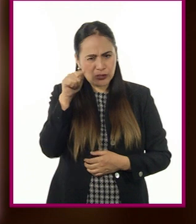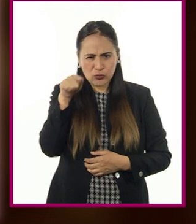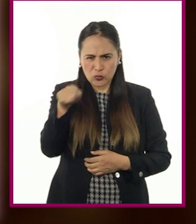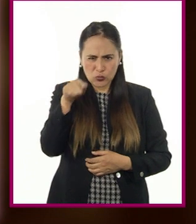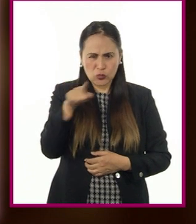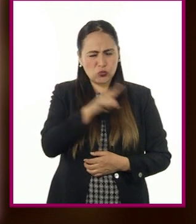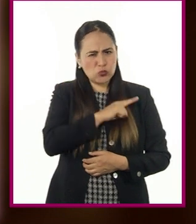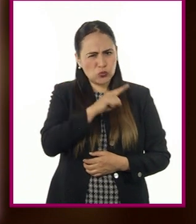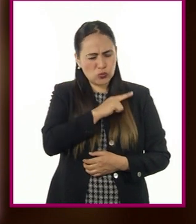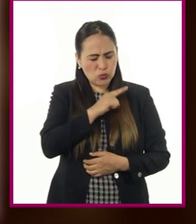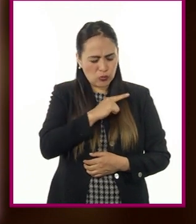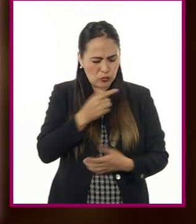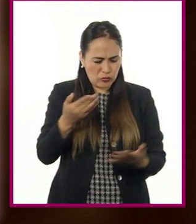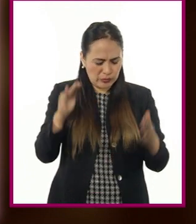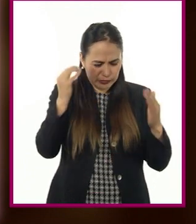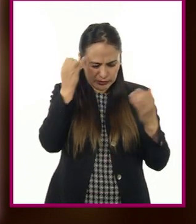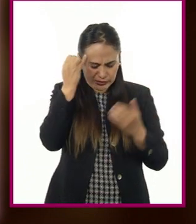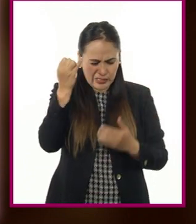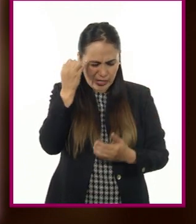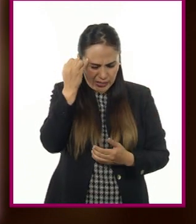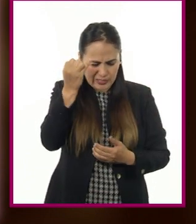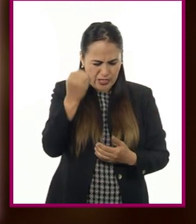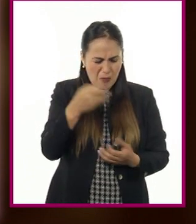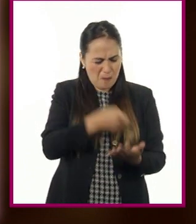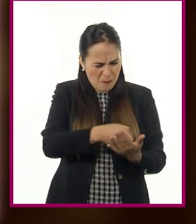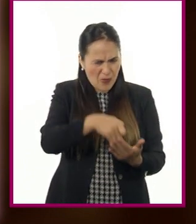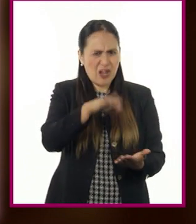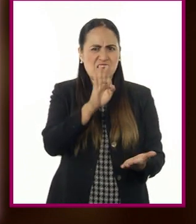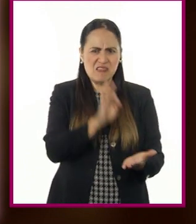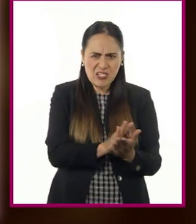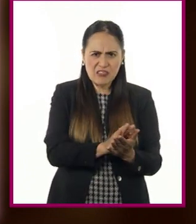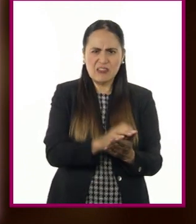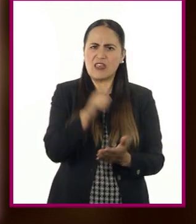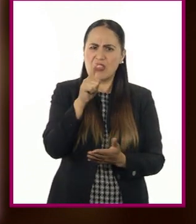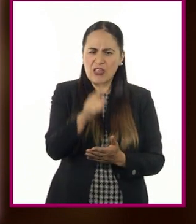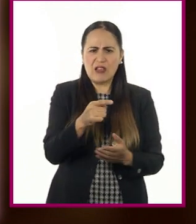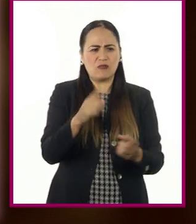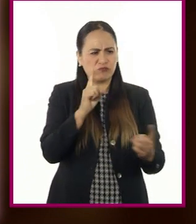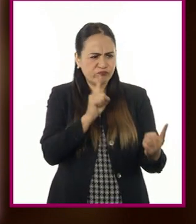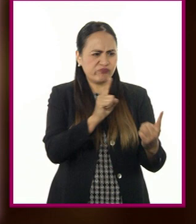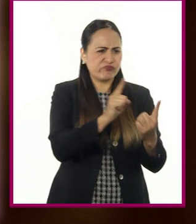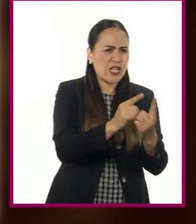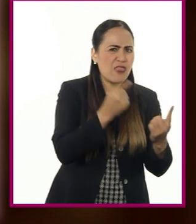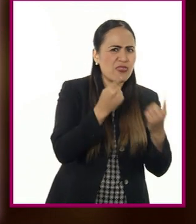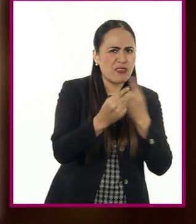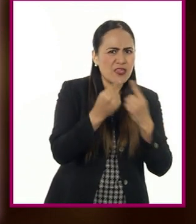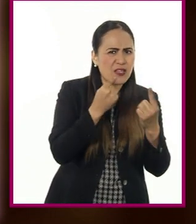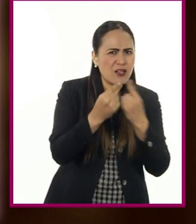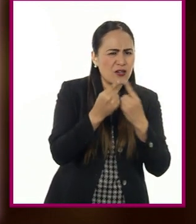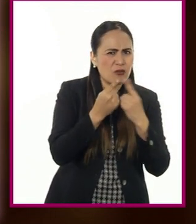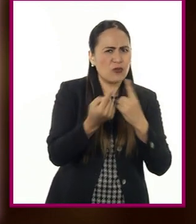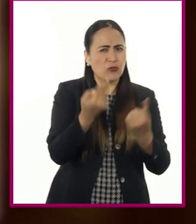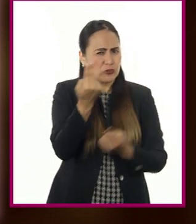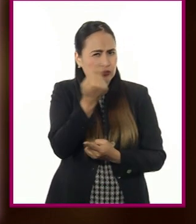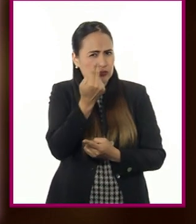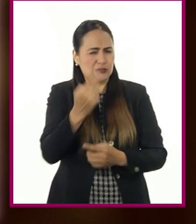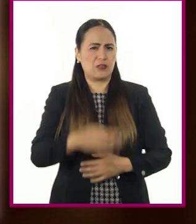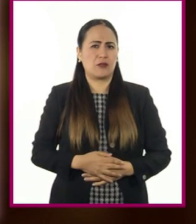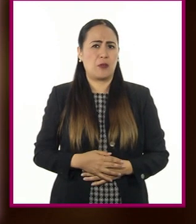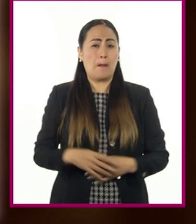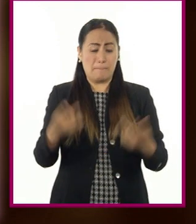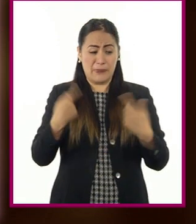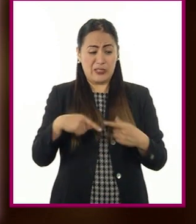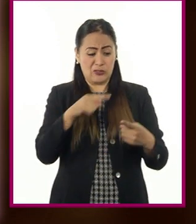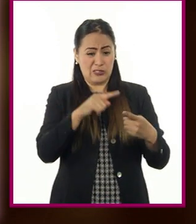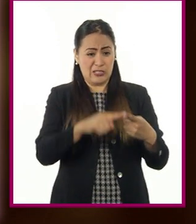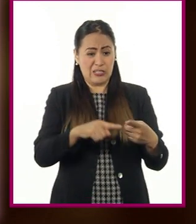reflexionar, ser creativo, valiente y te demandan que tengas capacidad de diálogo. Es por ello que muchas personas no eligen